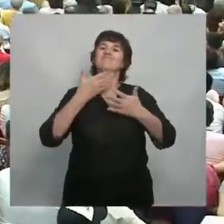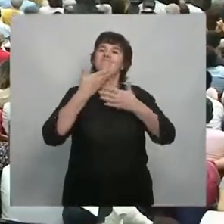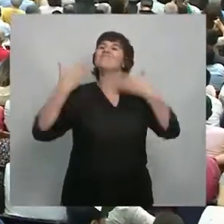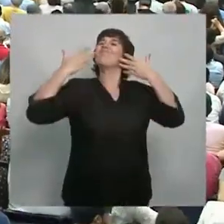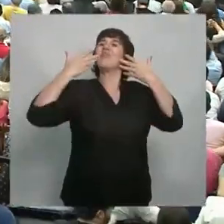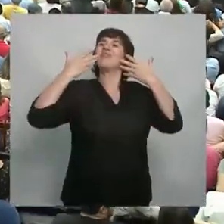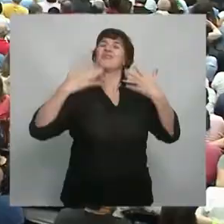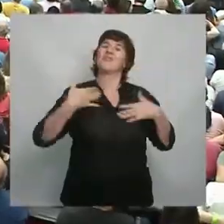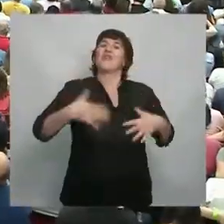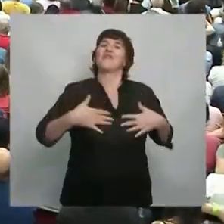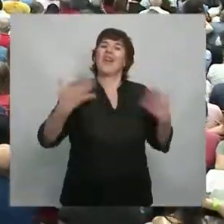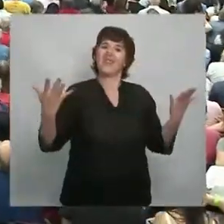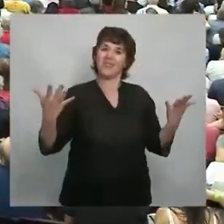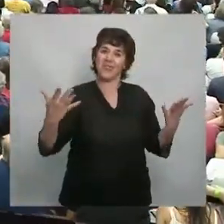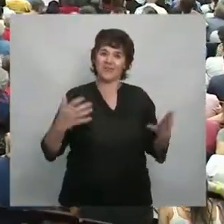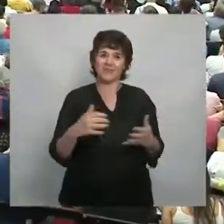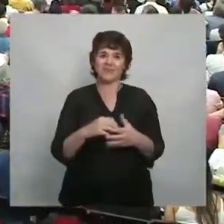goce.